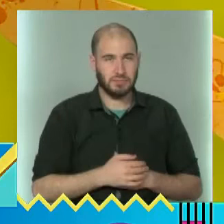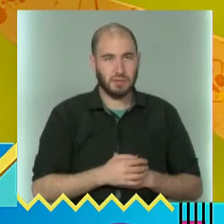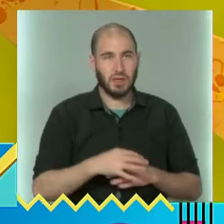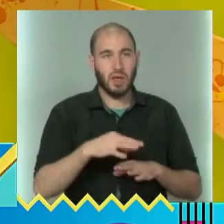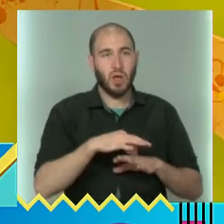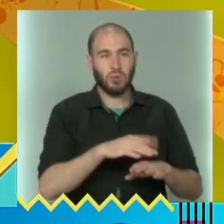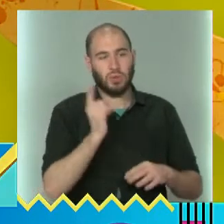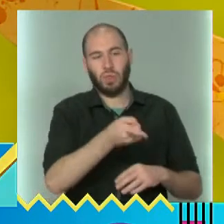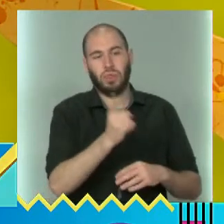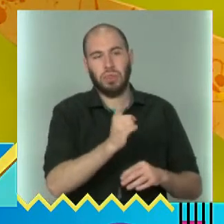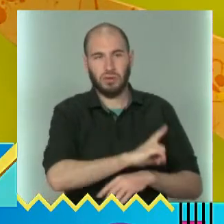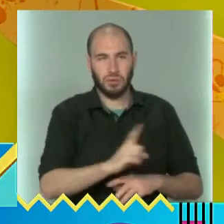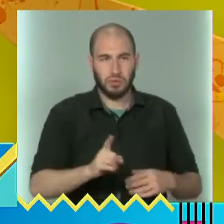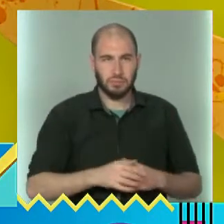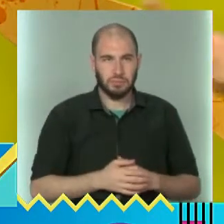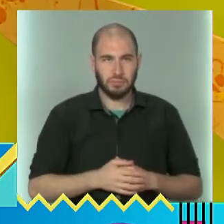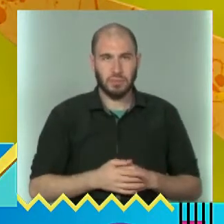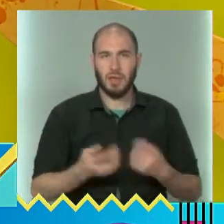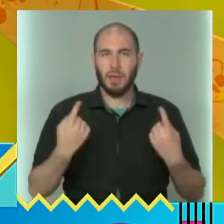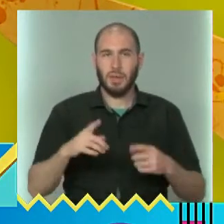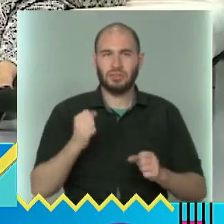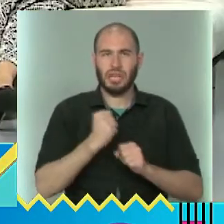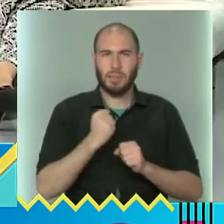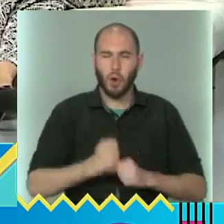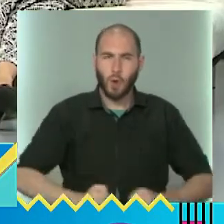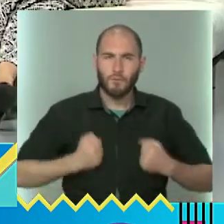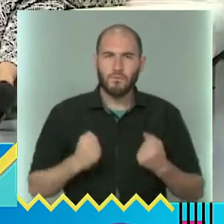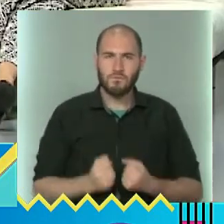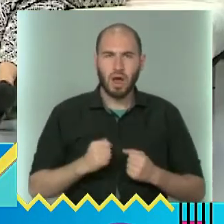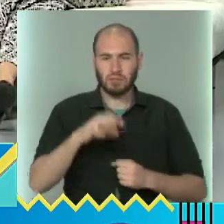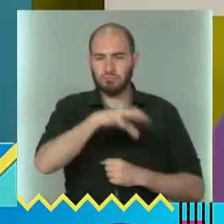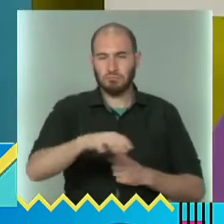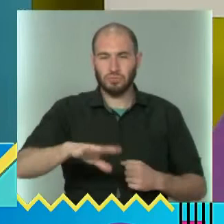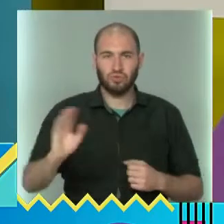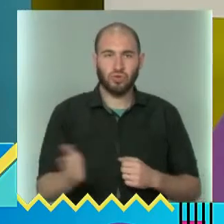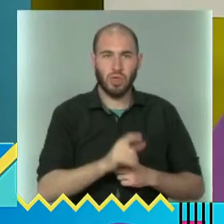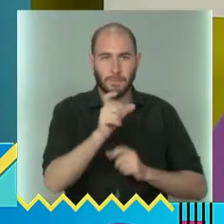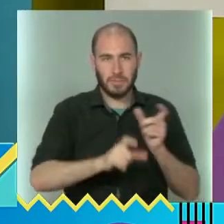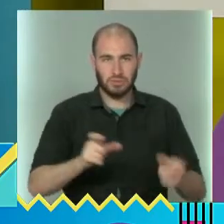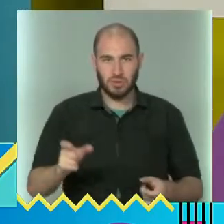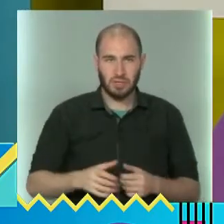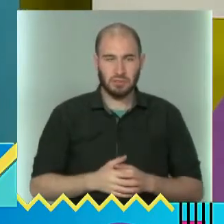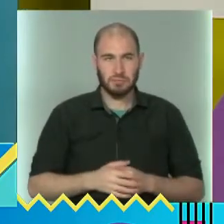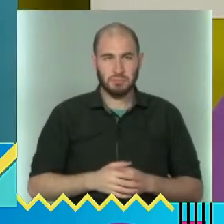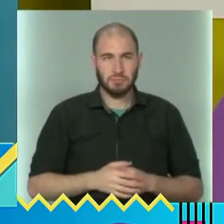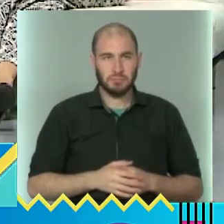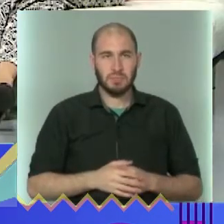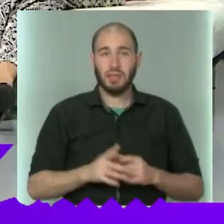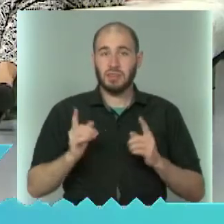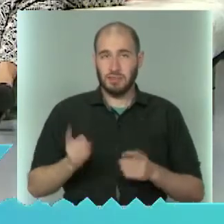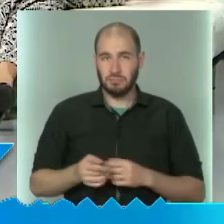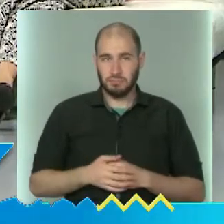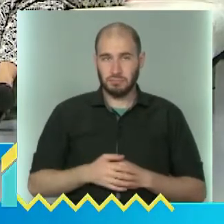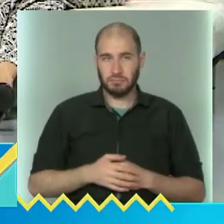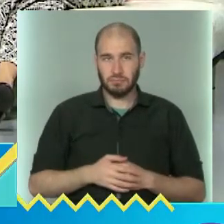coaches no juzgamos, básicamente. Pero es un trabajo muy fuerte, digo, en todos los ámbitos con personal, ¿no? Claro. Por eso digo, desde ahí mira, igual que el abogado. Yo